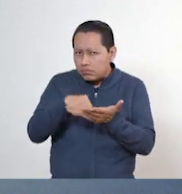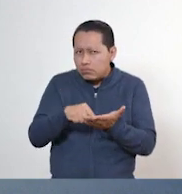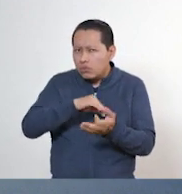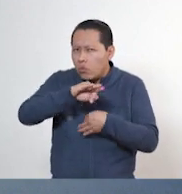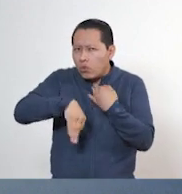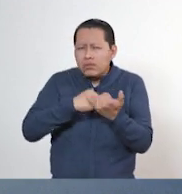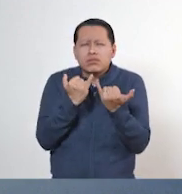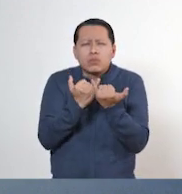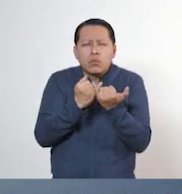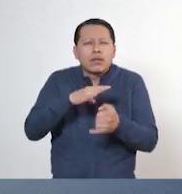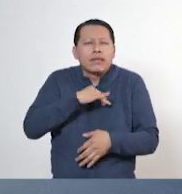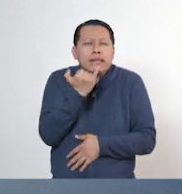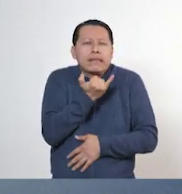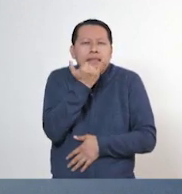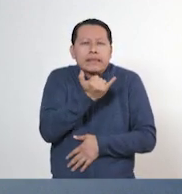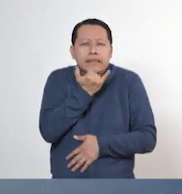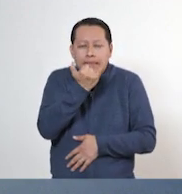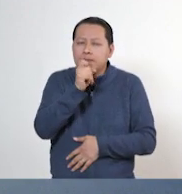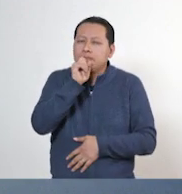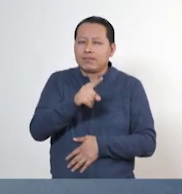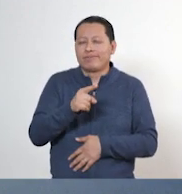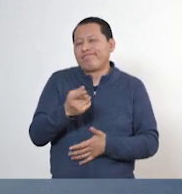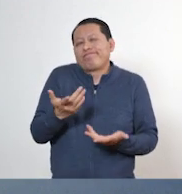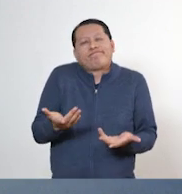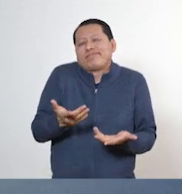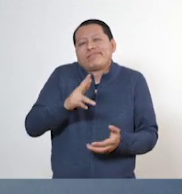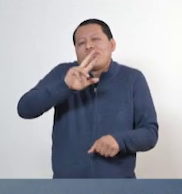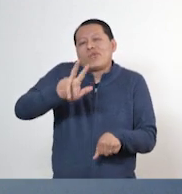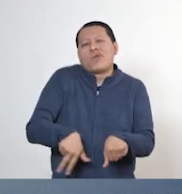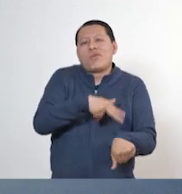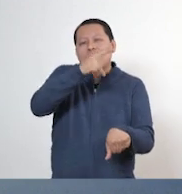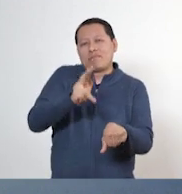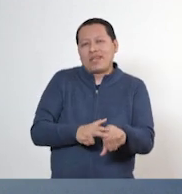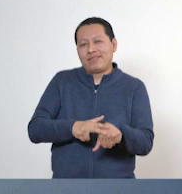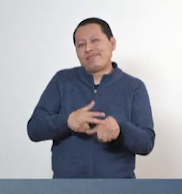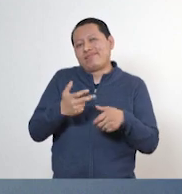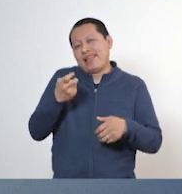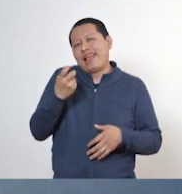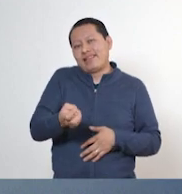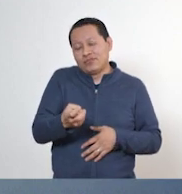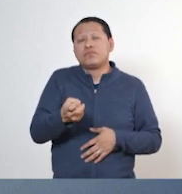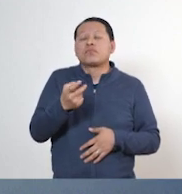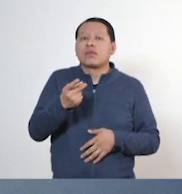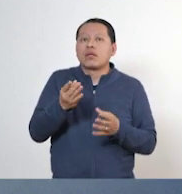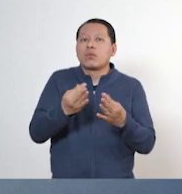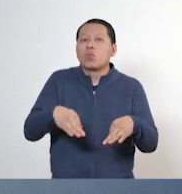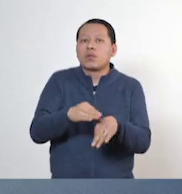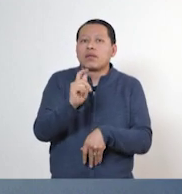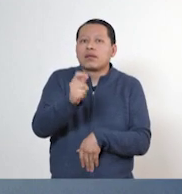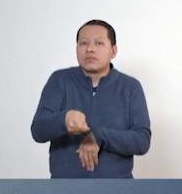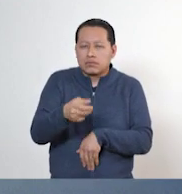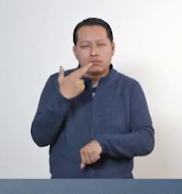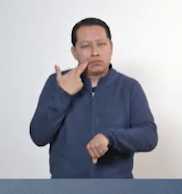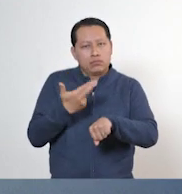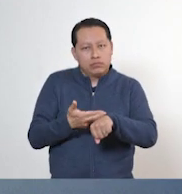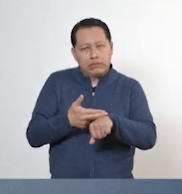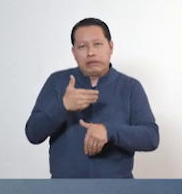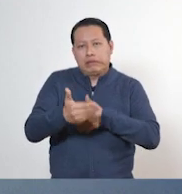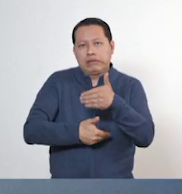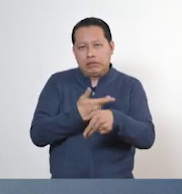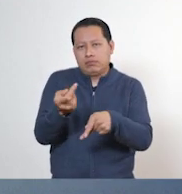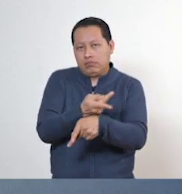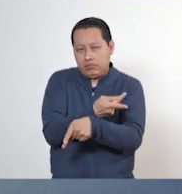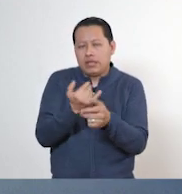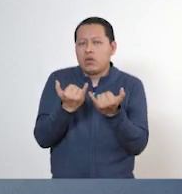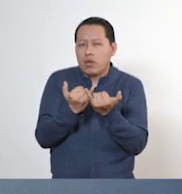personas hemos cometido errores. Es parte de nuestra naturaleza humana. Pero lo más importante es hacernos responsables de las consecuencias y, por